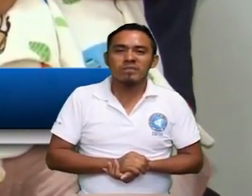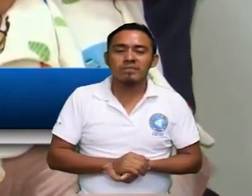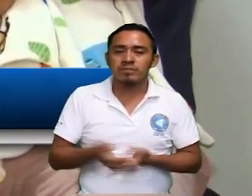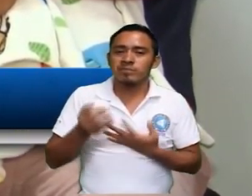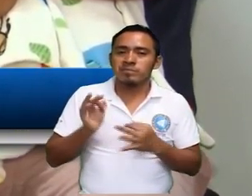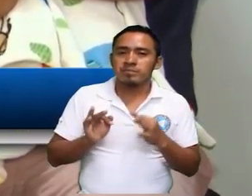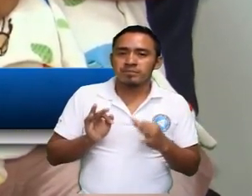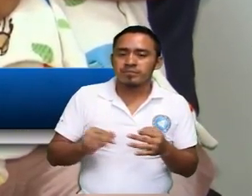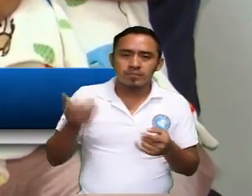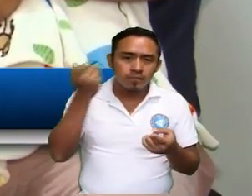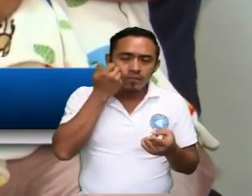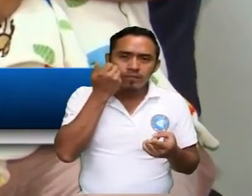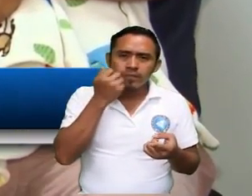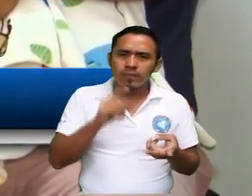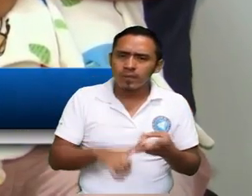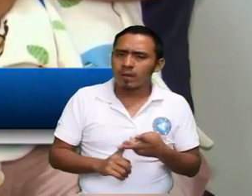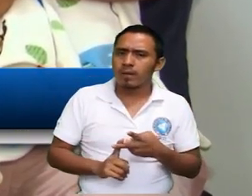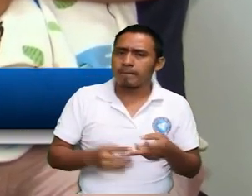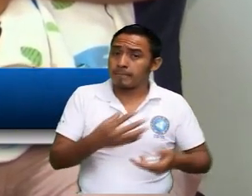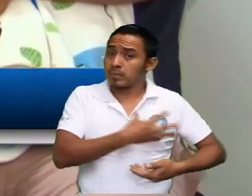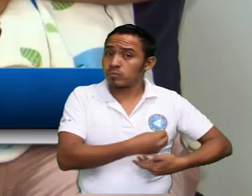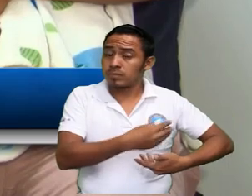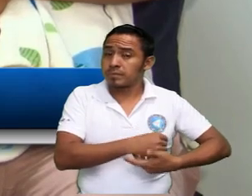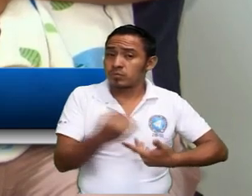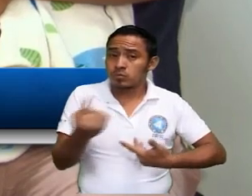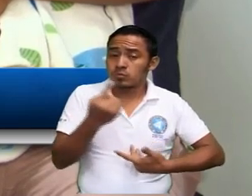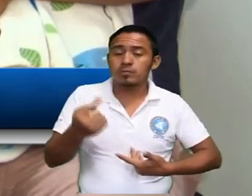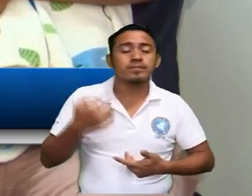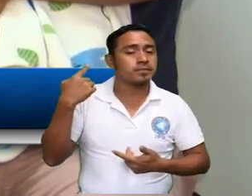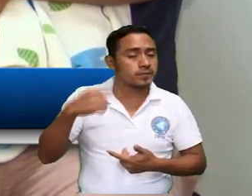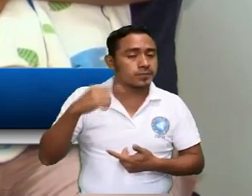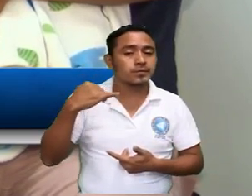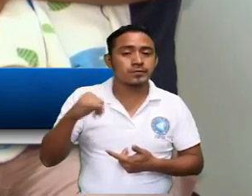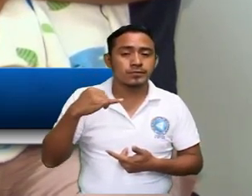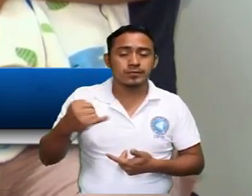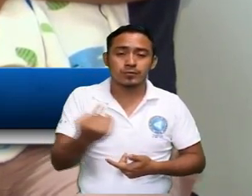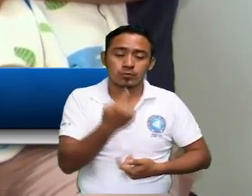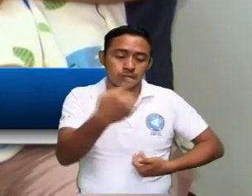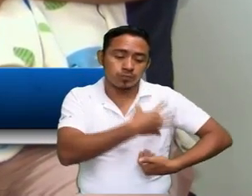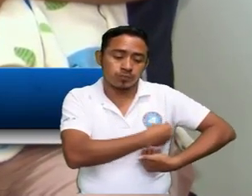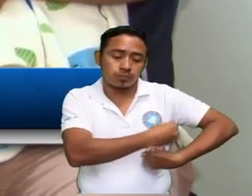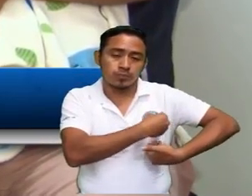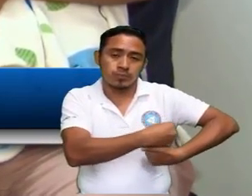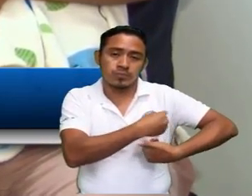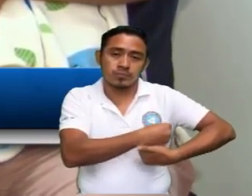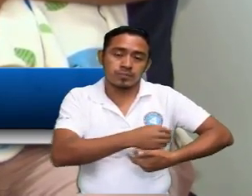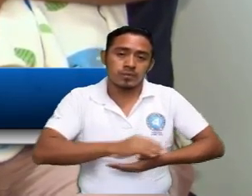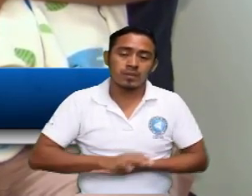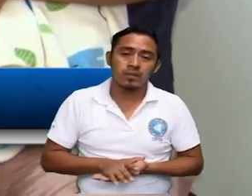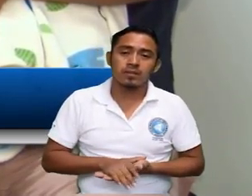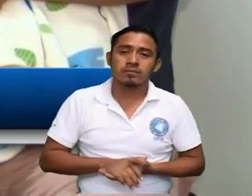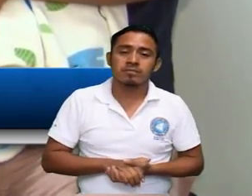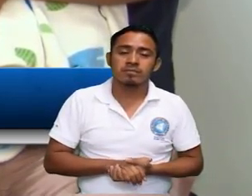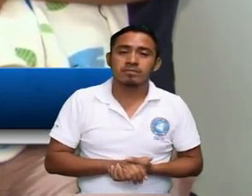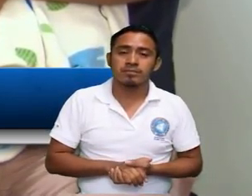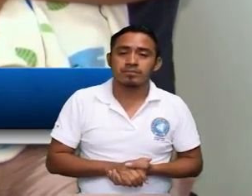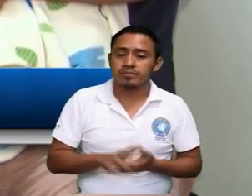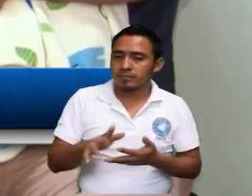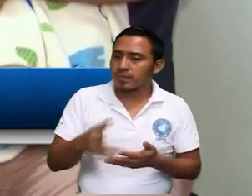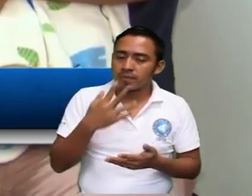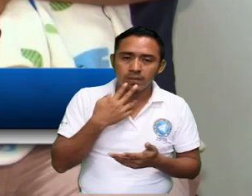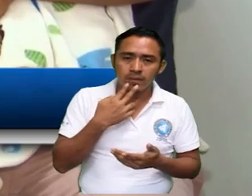se enferma? ¿Vos le das exclusivamente leche materna? Sí, solo leche, solo pecho. Sí, solo pecho. ¿Has notado que no se